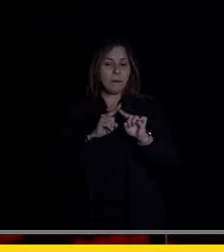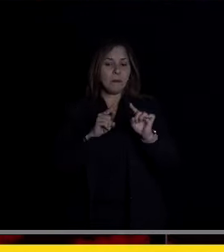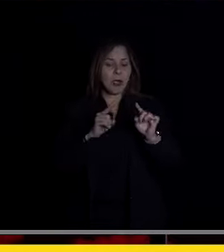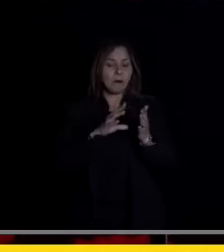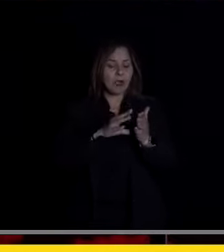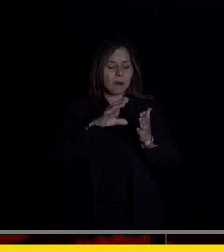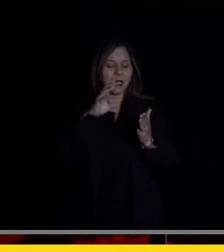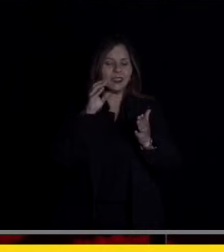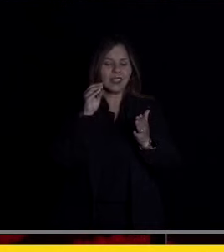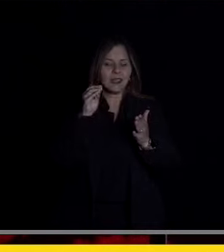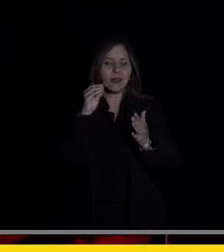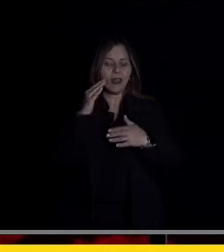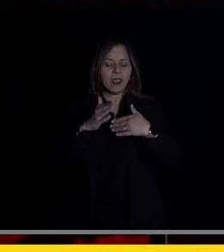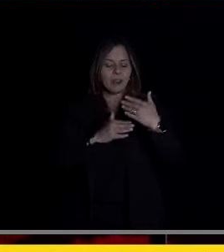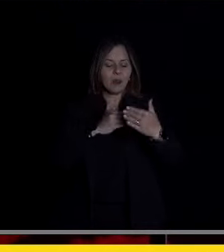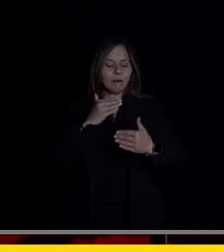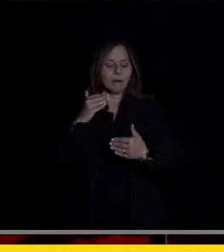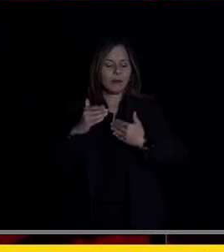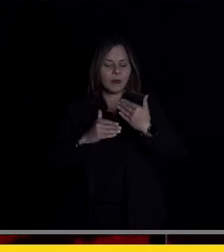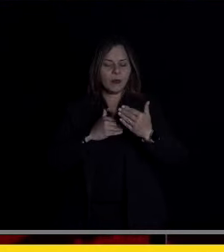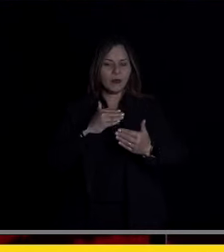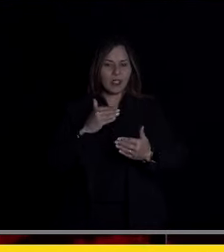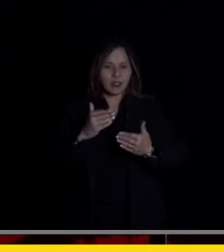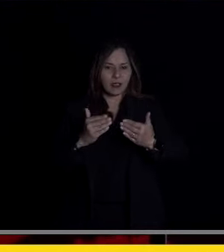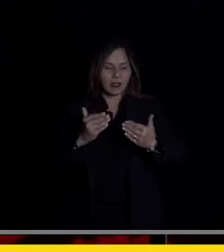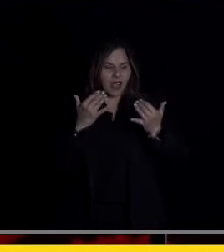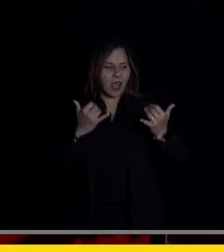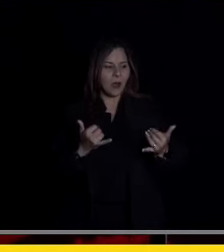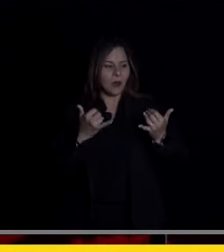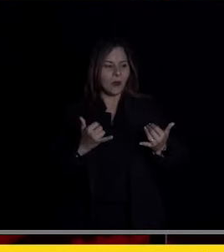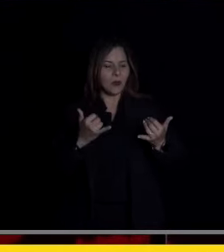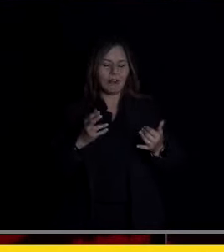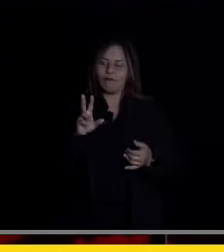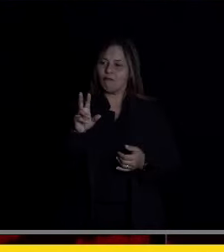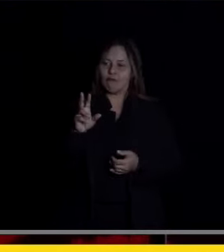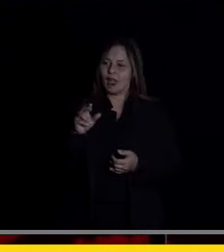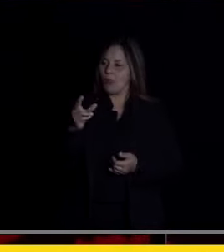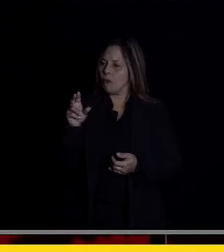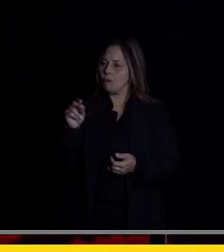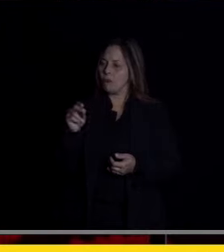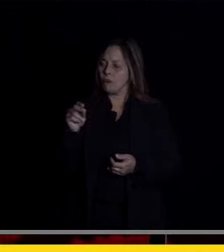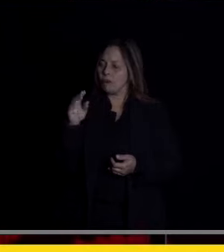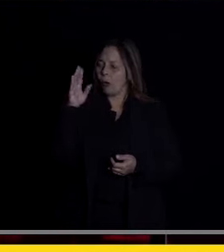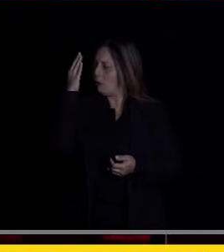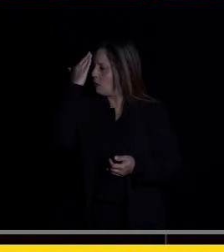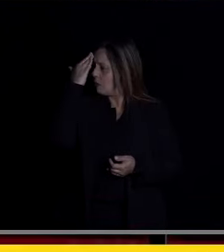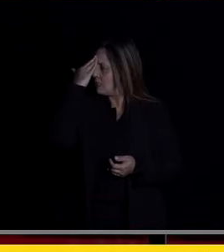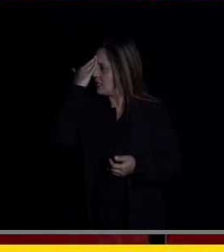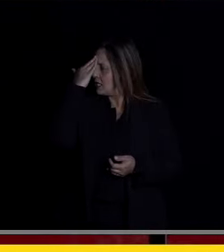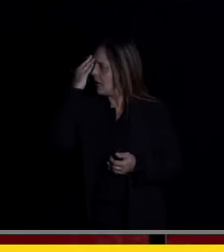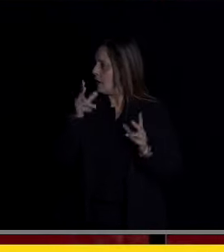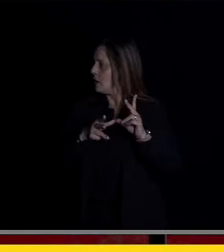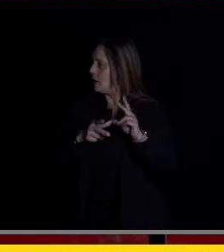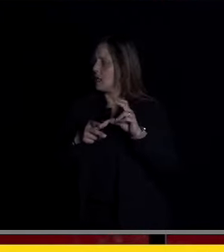aprendimos mucho de estos procesos. Esta generación no conocía los efectos de un huracán, Así que afinamos los preparativos para